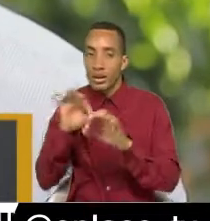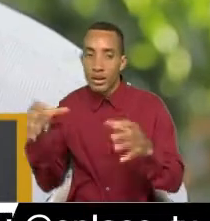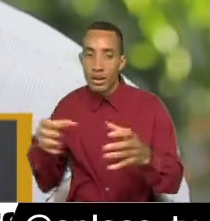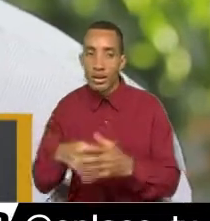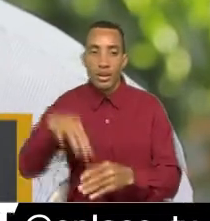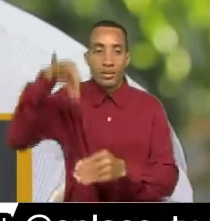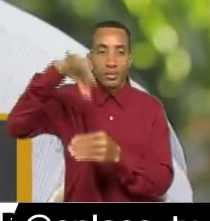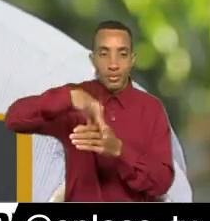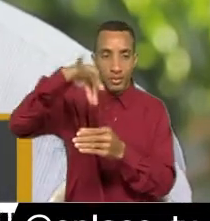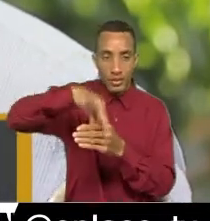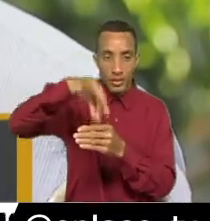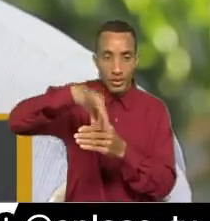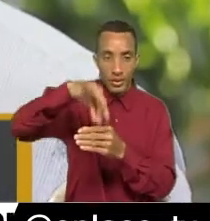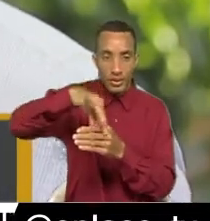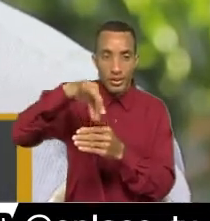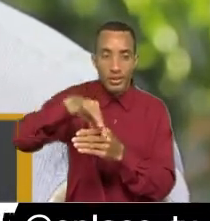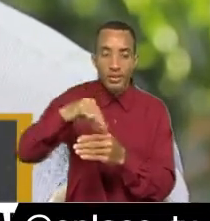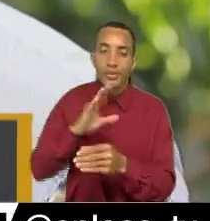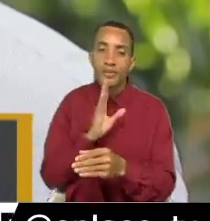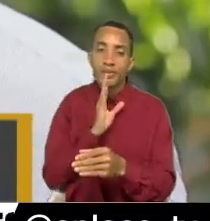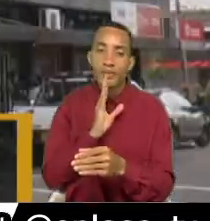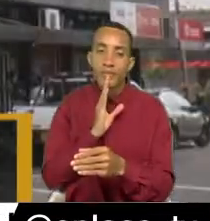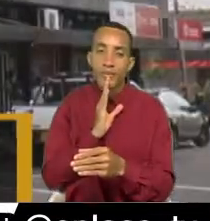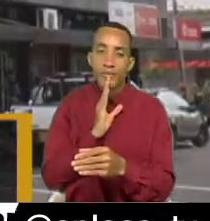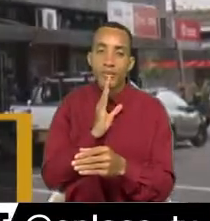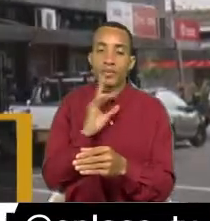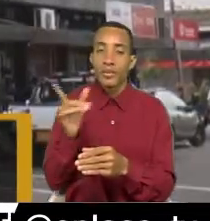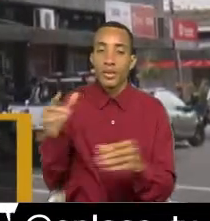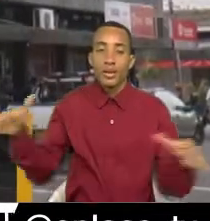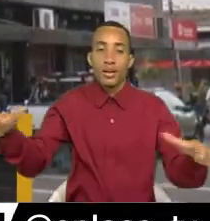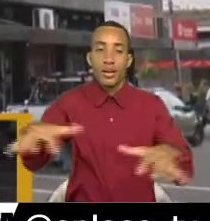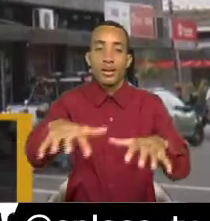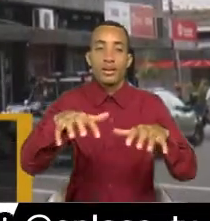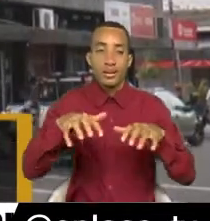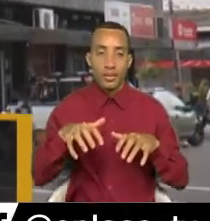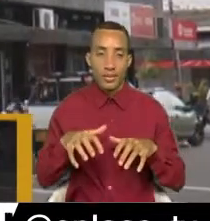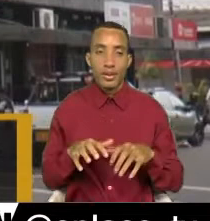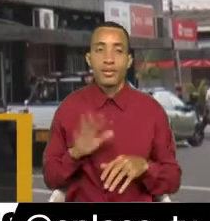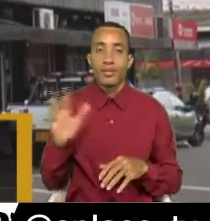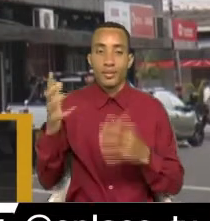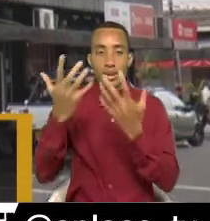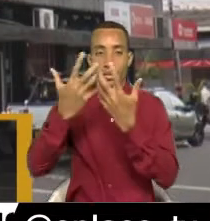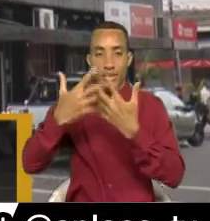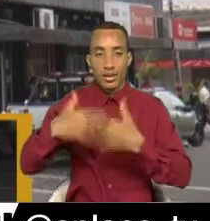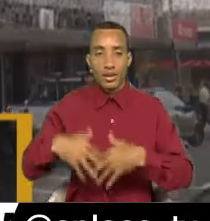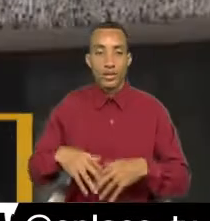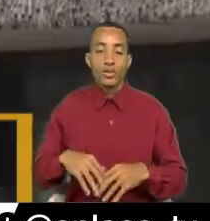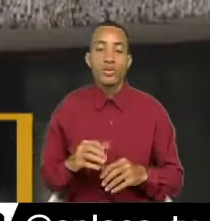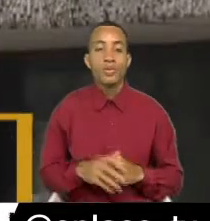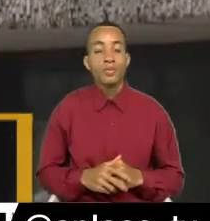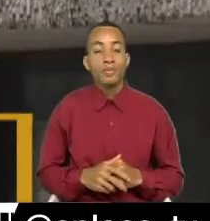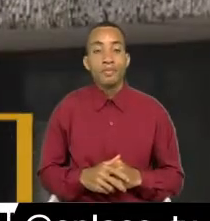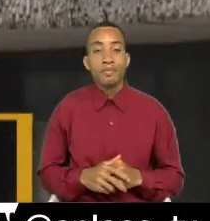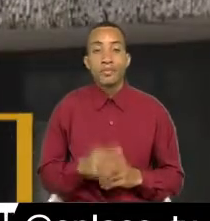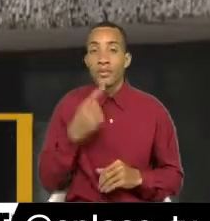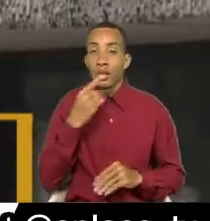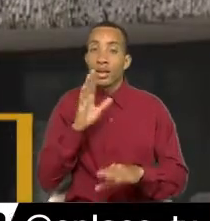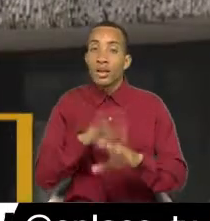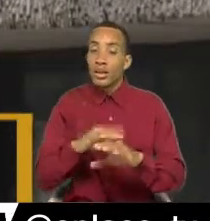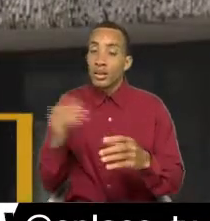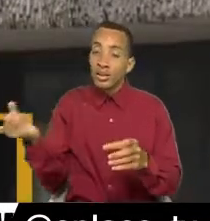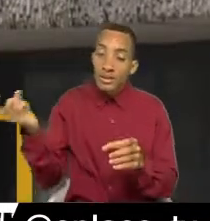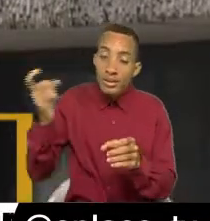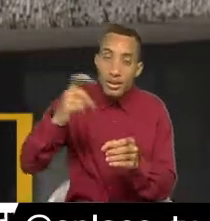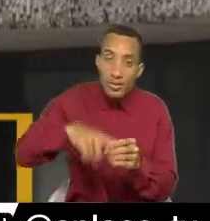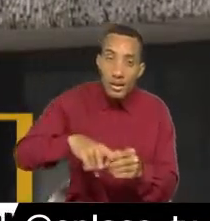votación de la asamblea de empresarios. le hizo un llamado a los afiliados y empresarios locales